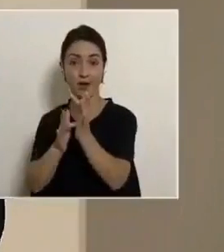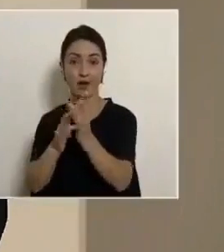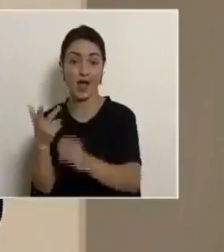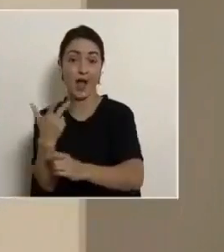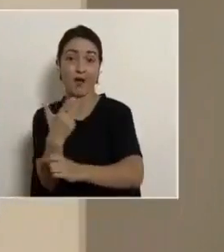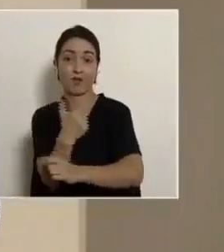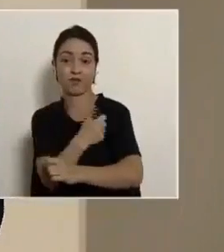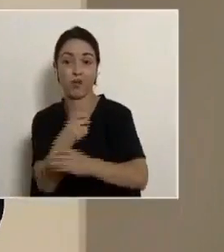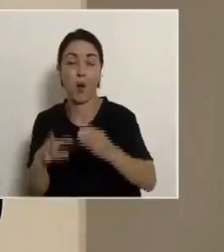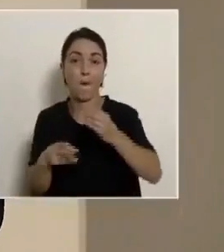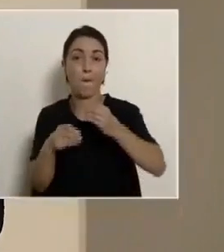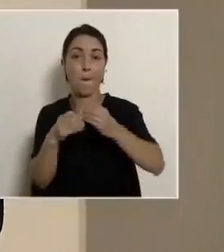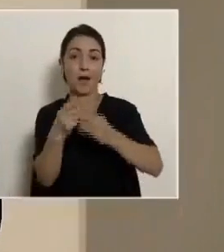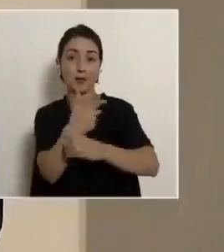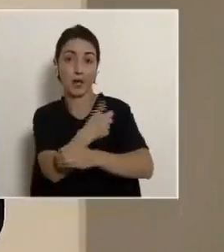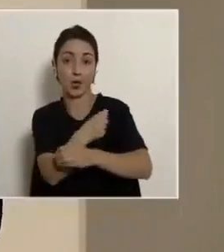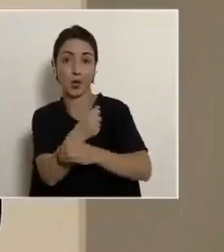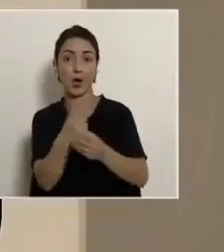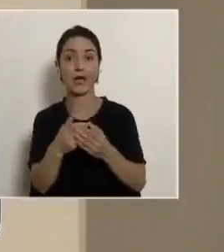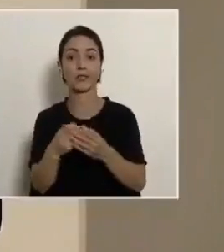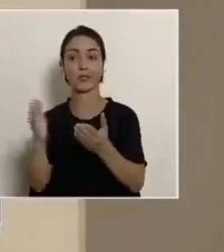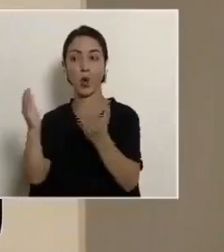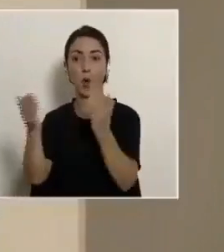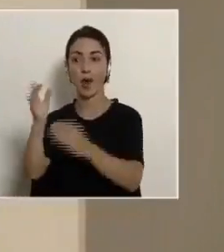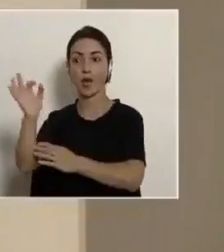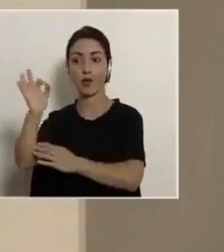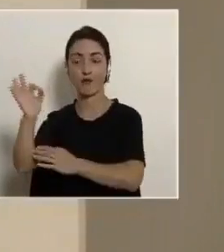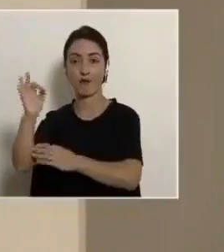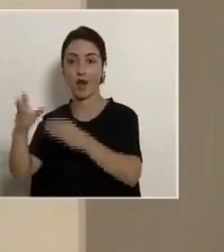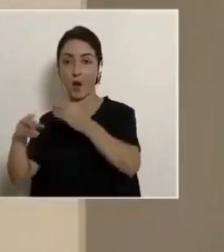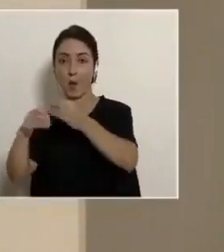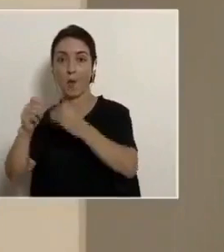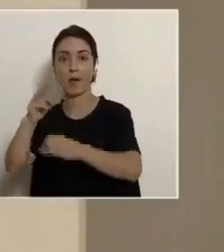pusieron más vacunas que en febrero y marzo sumados.